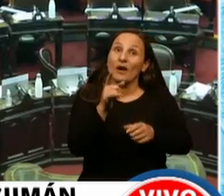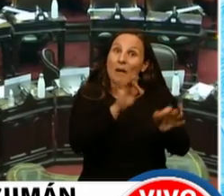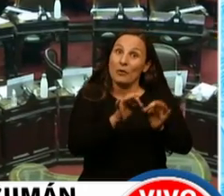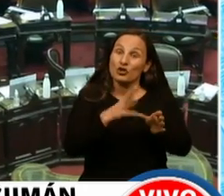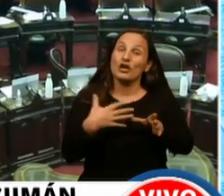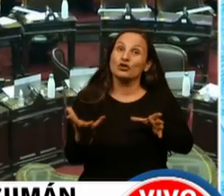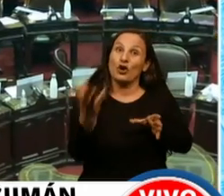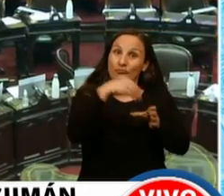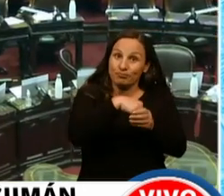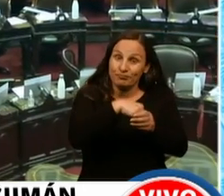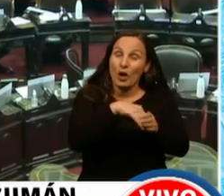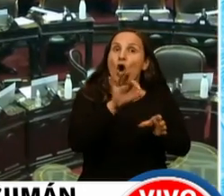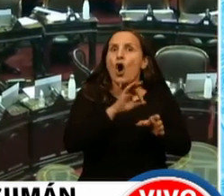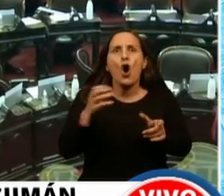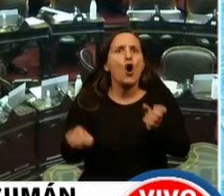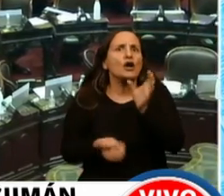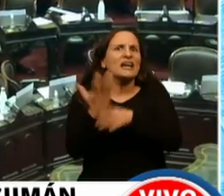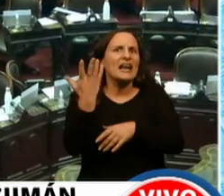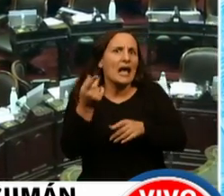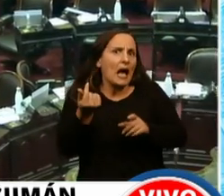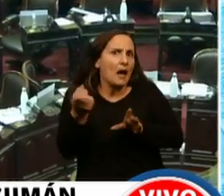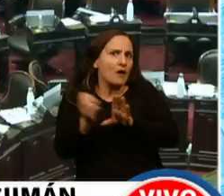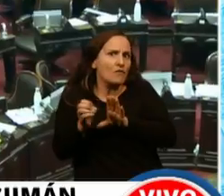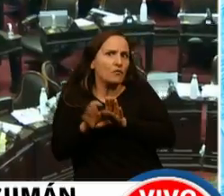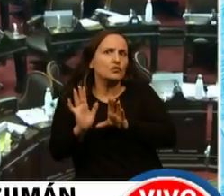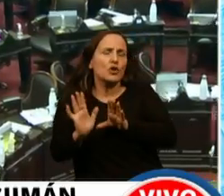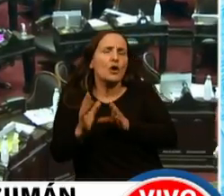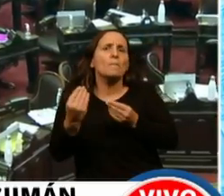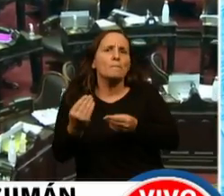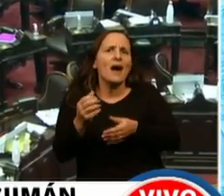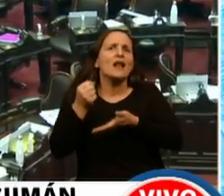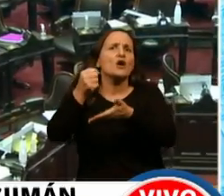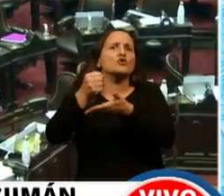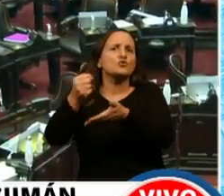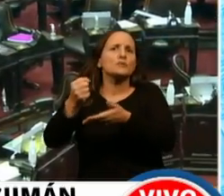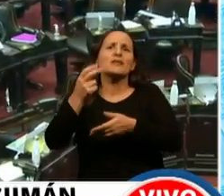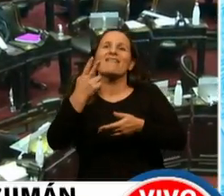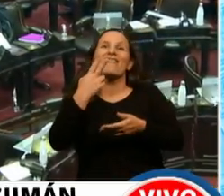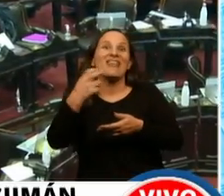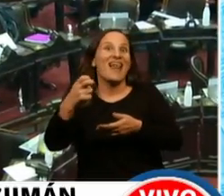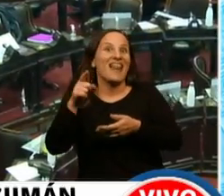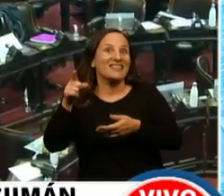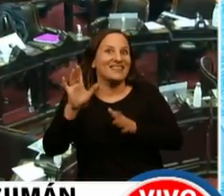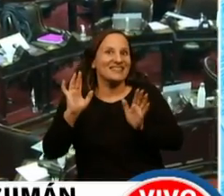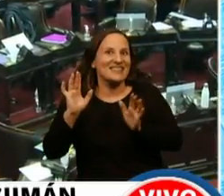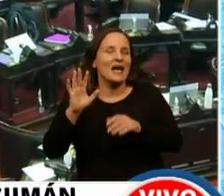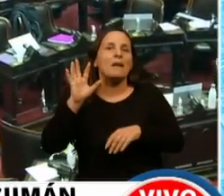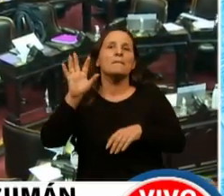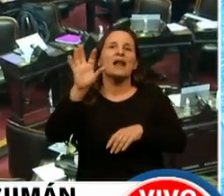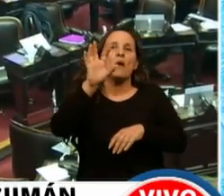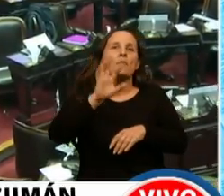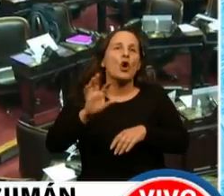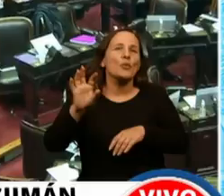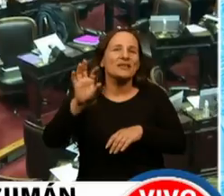proyecto que creemos un nuevo fondo fiduciario para subsidiar el consumo de energía eléctrica para las provincias